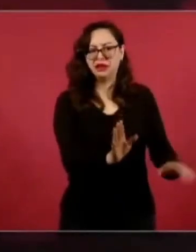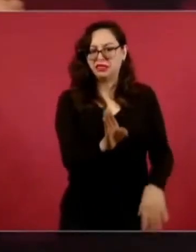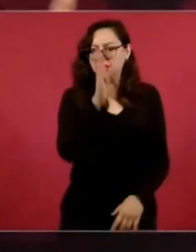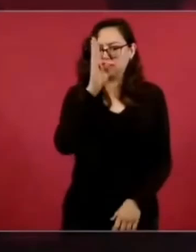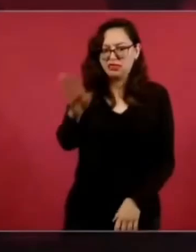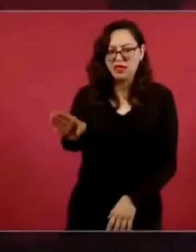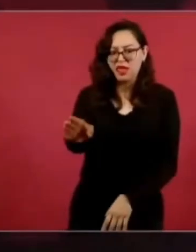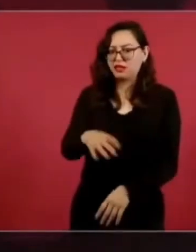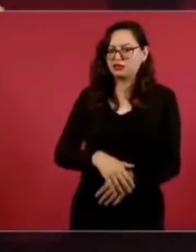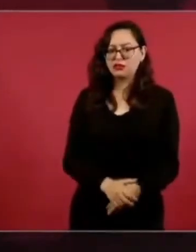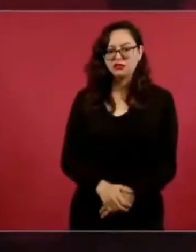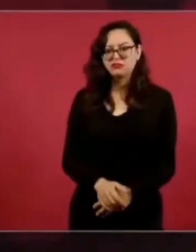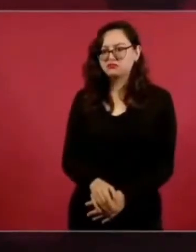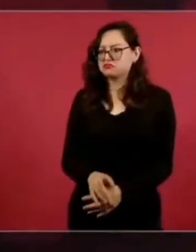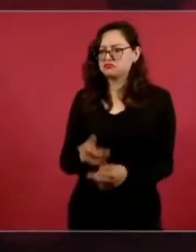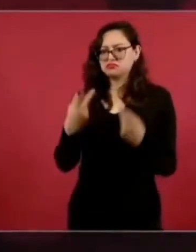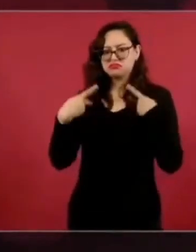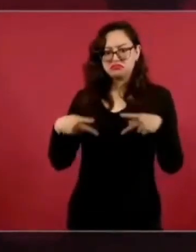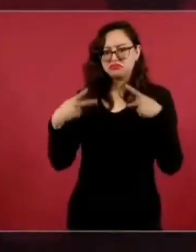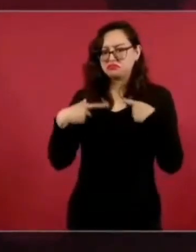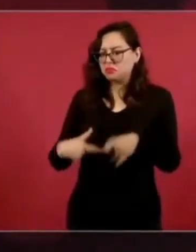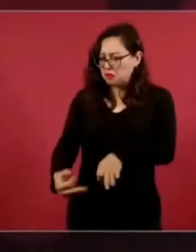Es la tarjeta